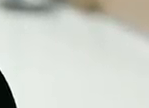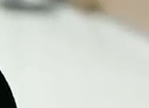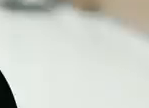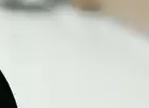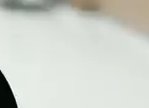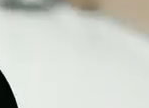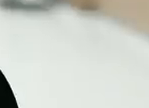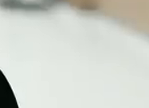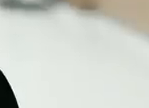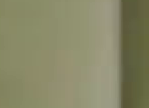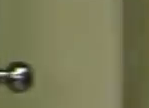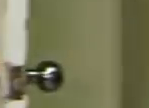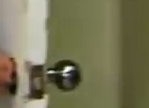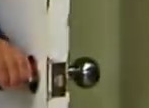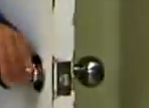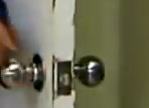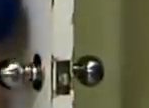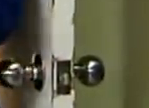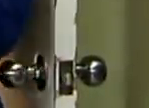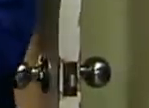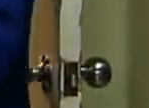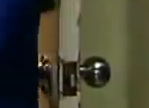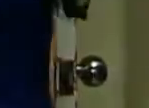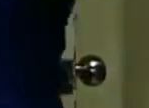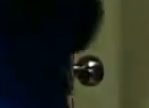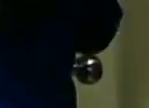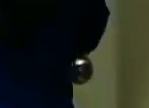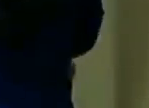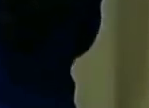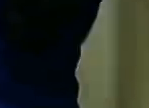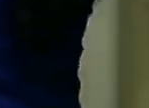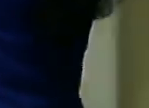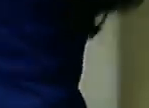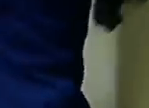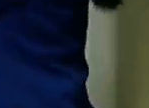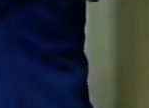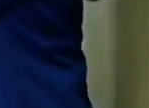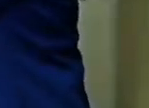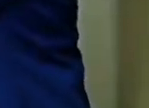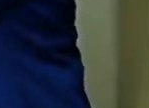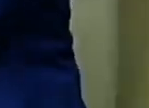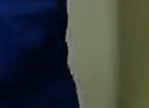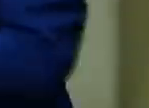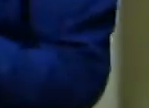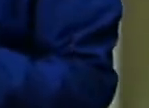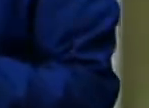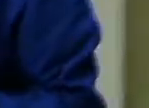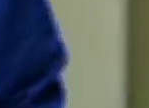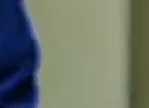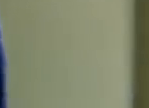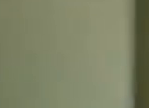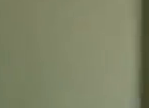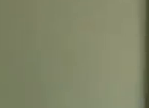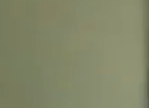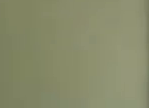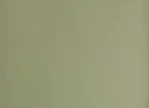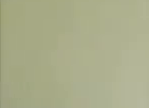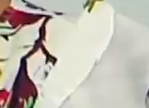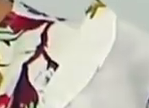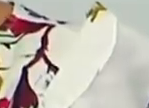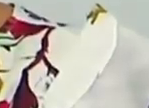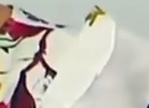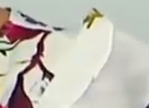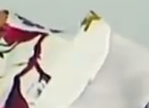garganta o secreción nasal. En esta situación, usar mascarillas al salir o dentro del domicilio, siempre que sea posible. Es